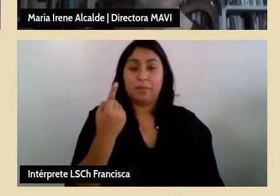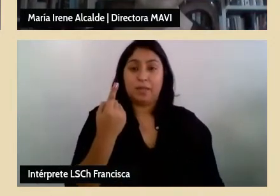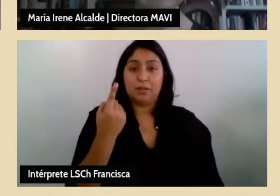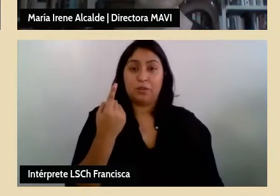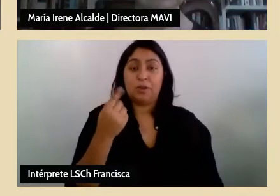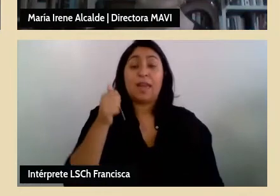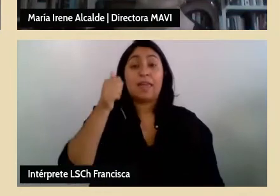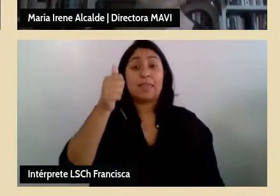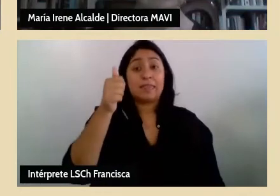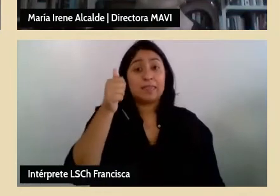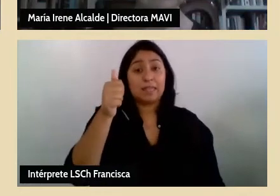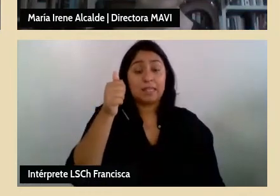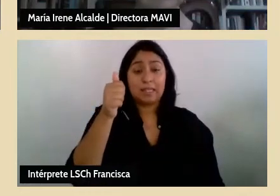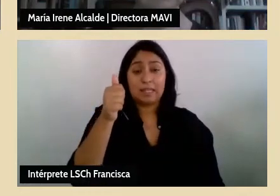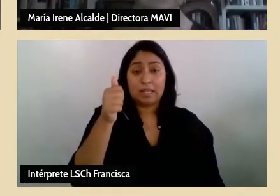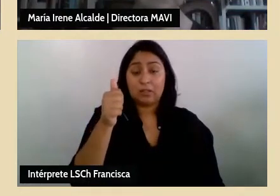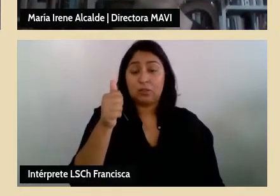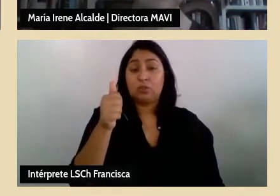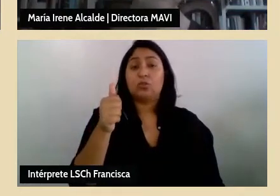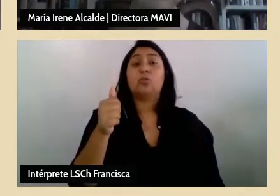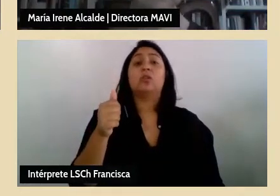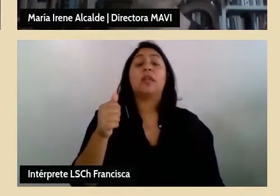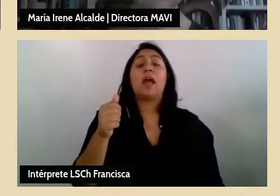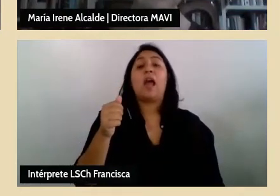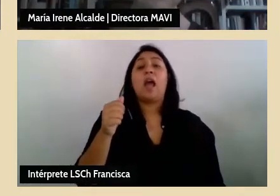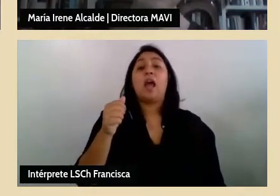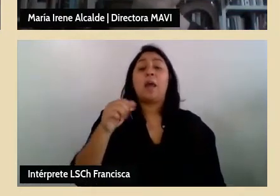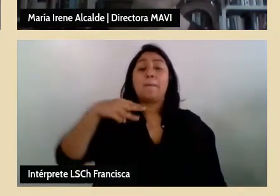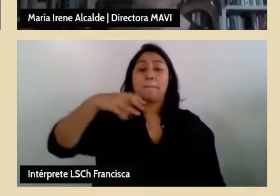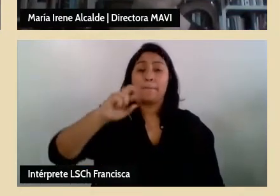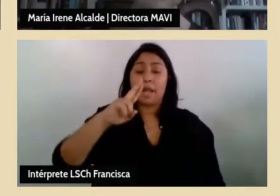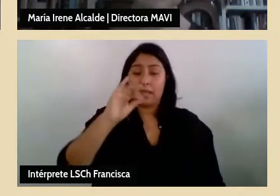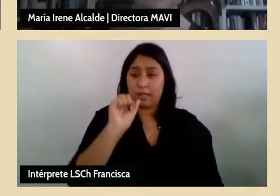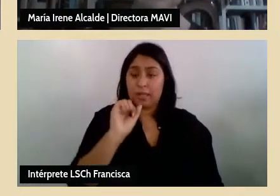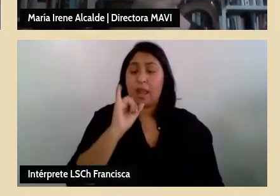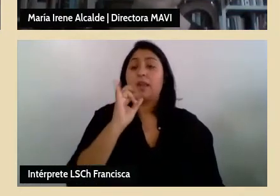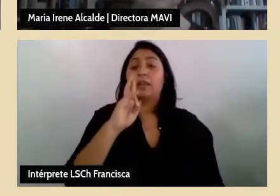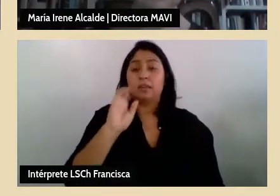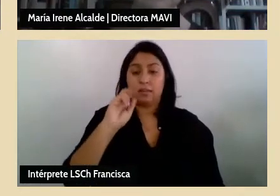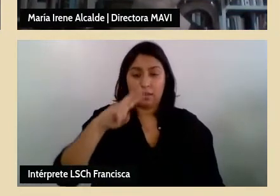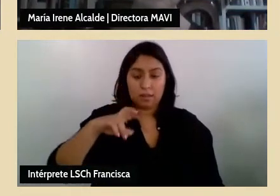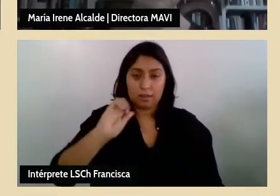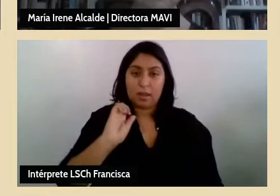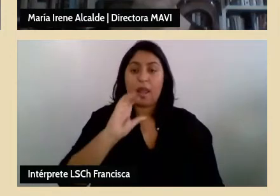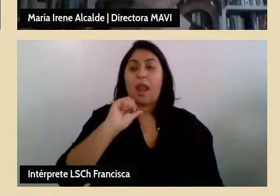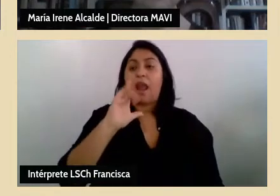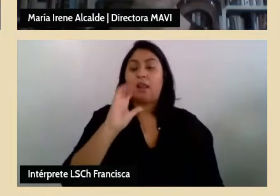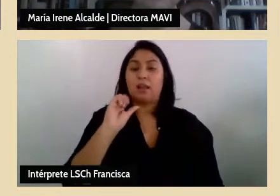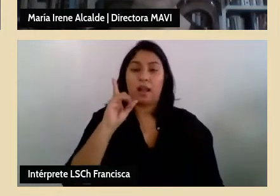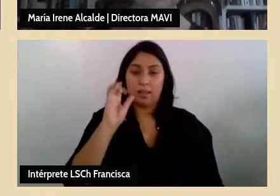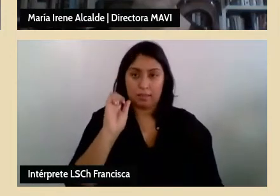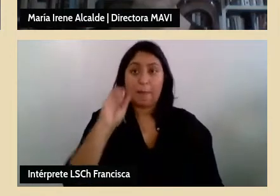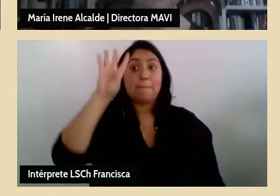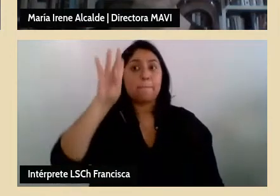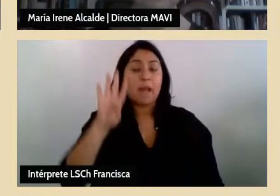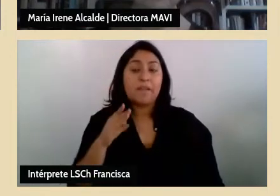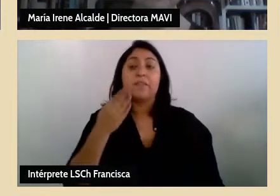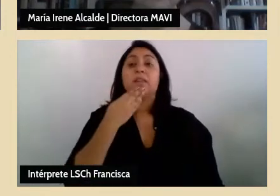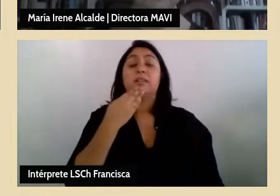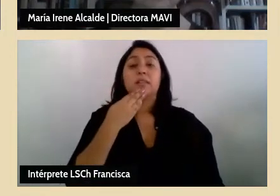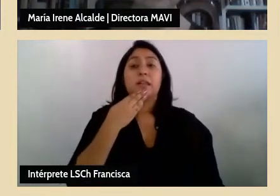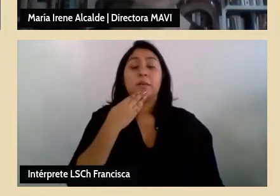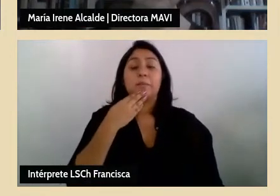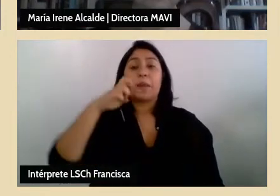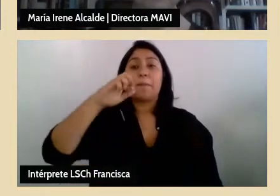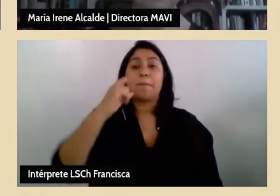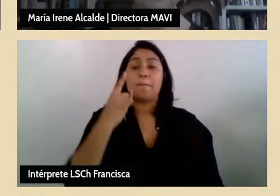del Museo de Artes Visuales, María Irene Alcalde. También nos acompaña Paula